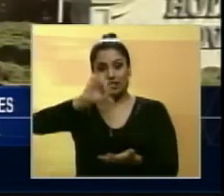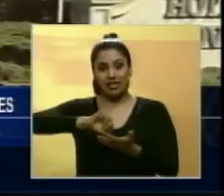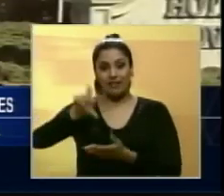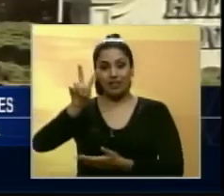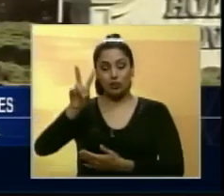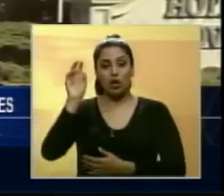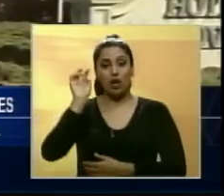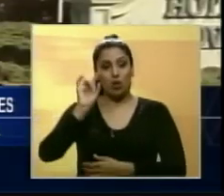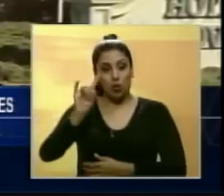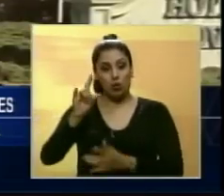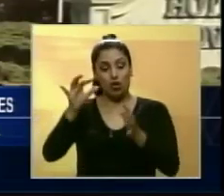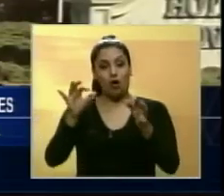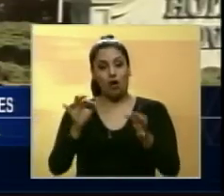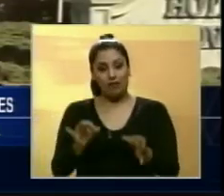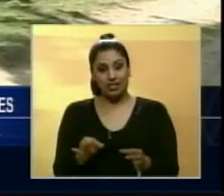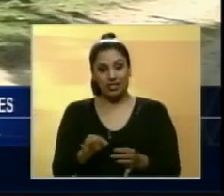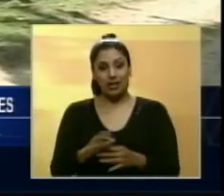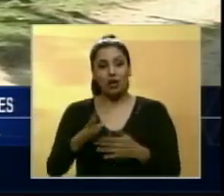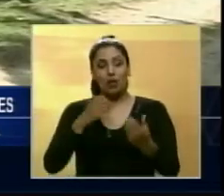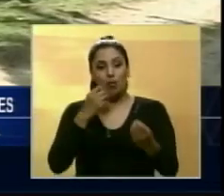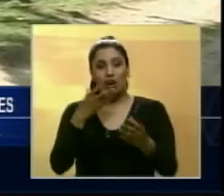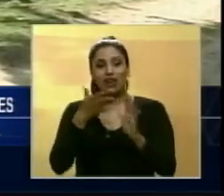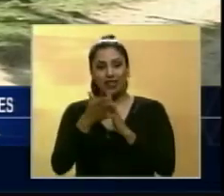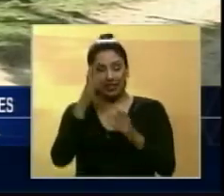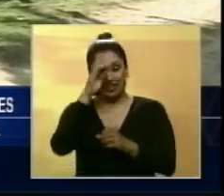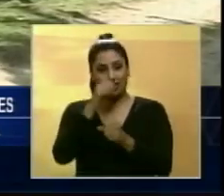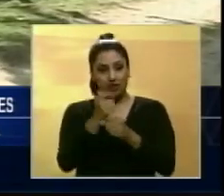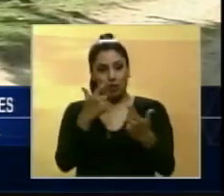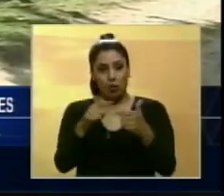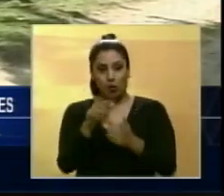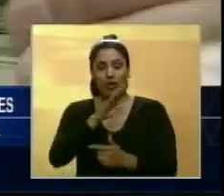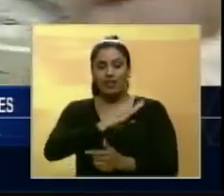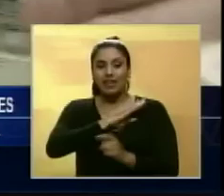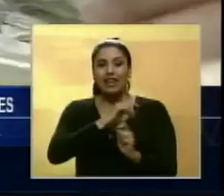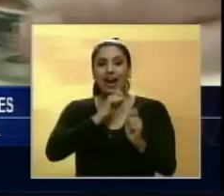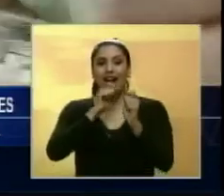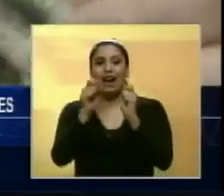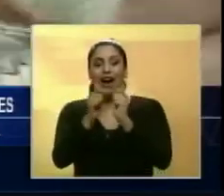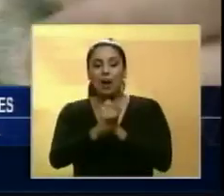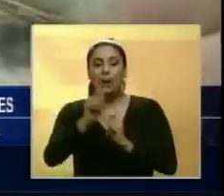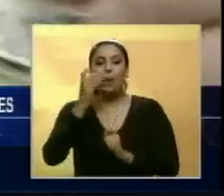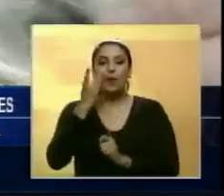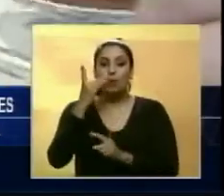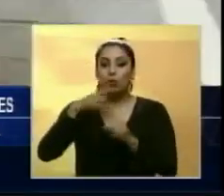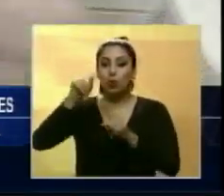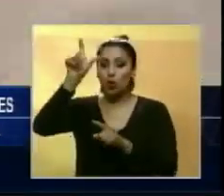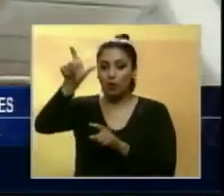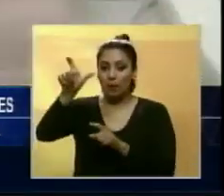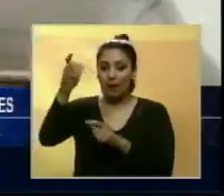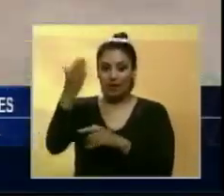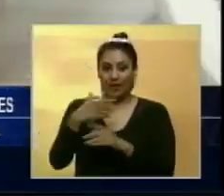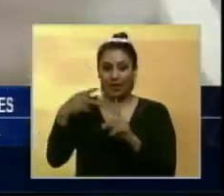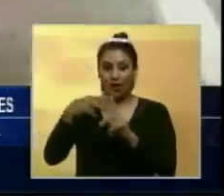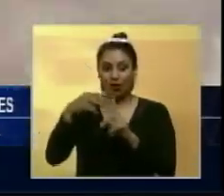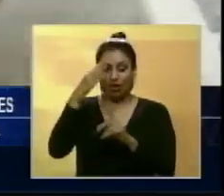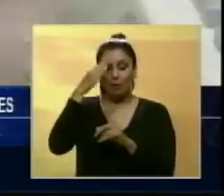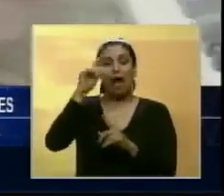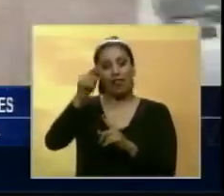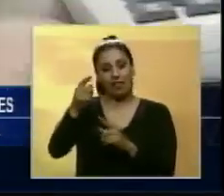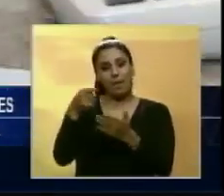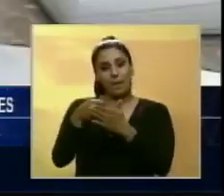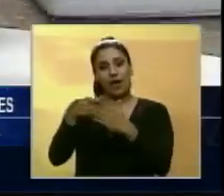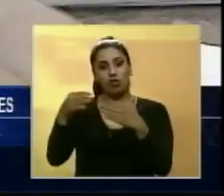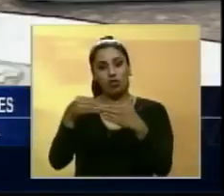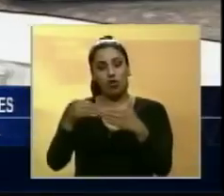Venezuela este lunes en Gaceta Oficial, detallando que estas operaciones se harán al tipo de cambio complementario flotante de mercado, conocido como